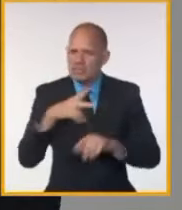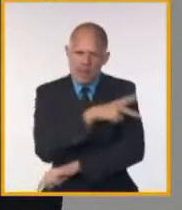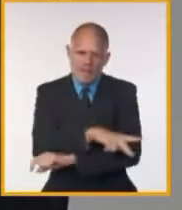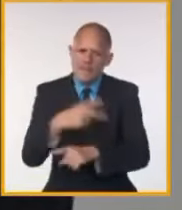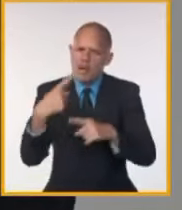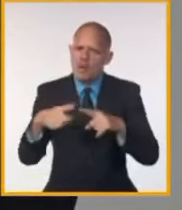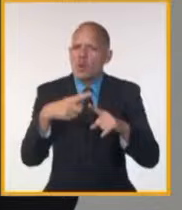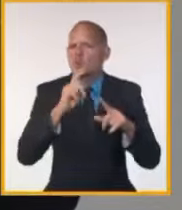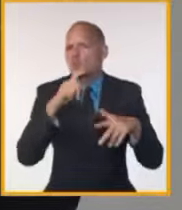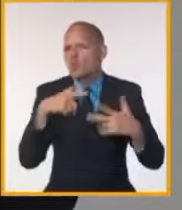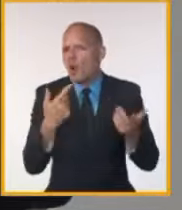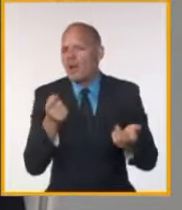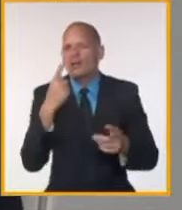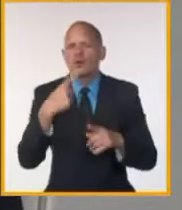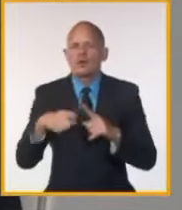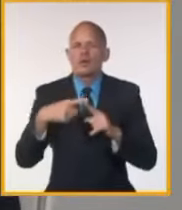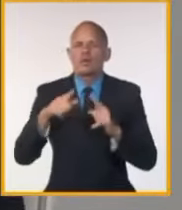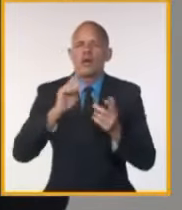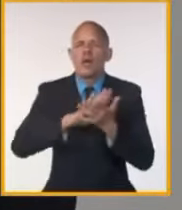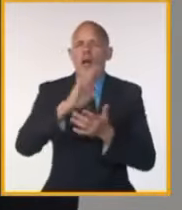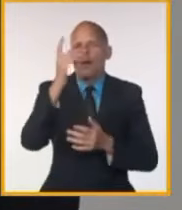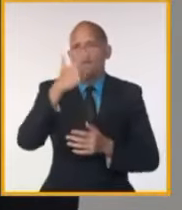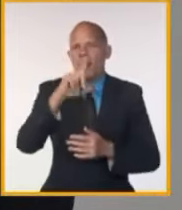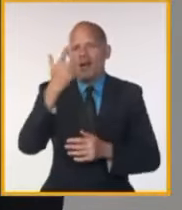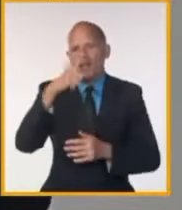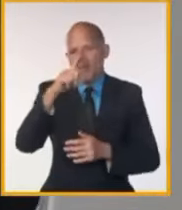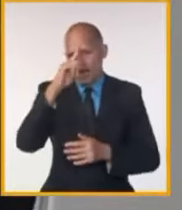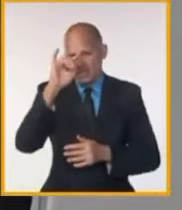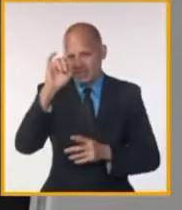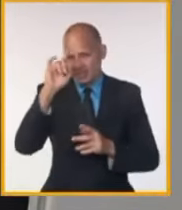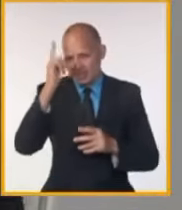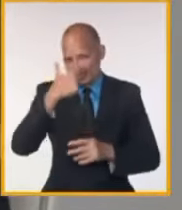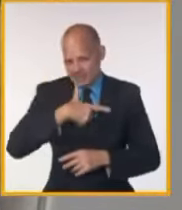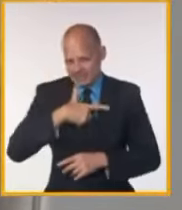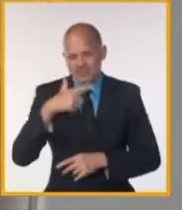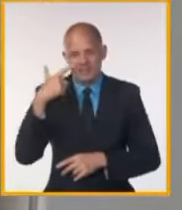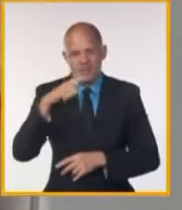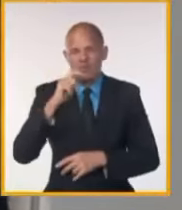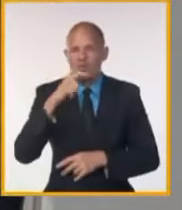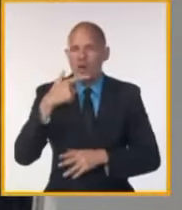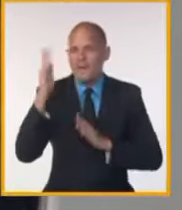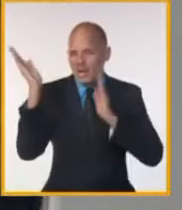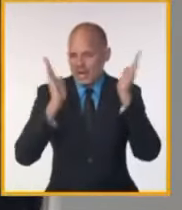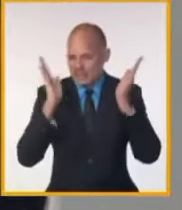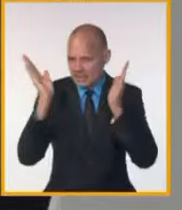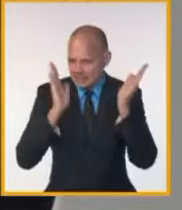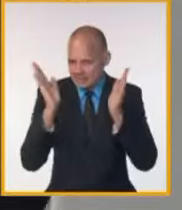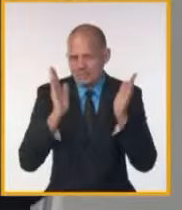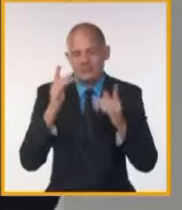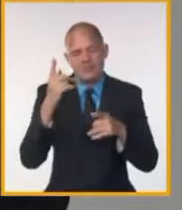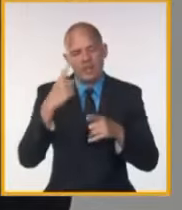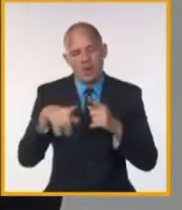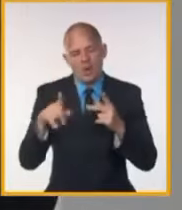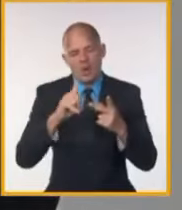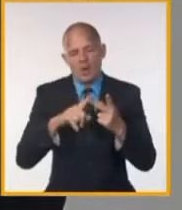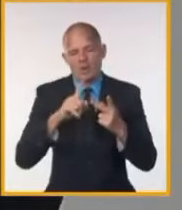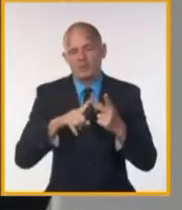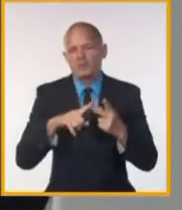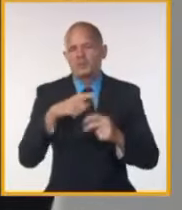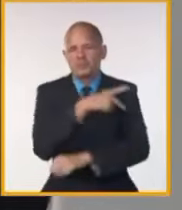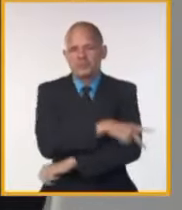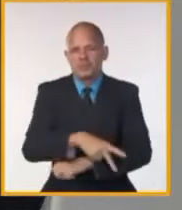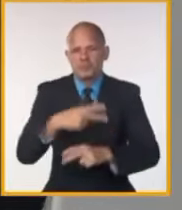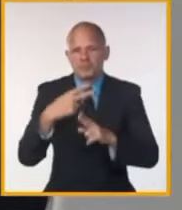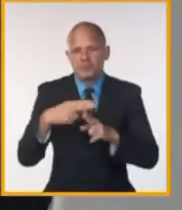Indonesia donde hay millones de millones de musulmanes eso no nadie lo menciona pero ahí la solidaridad y la